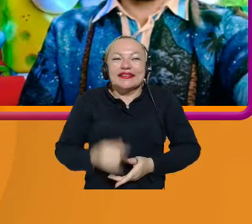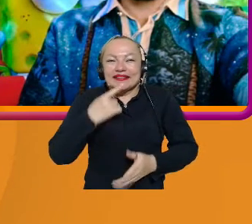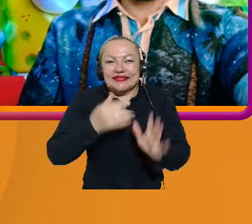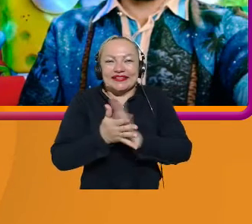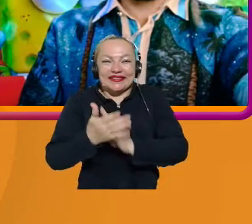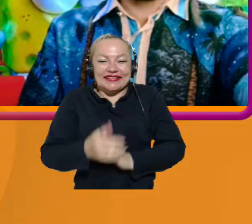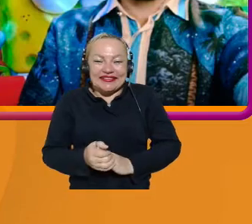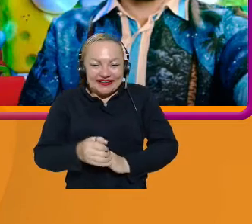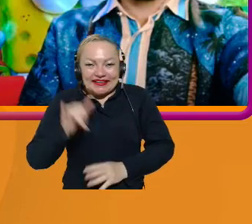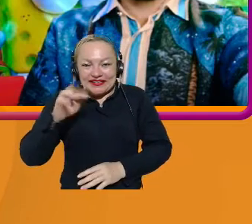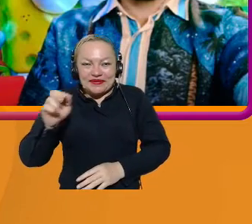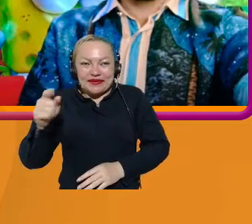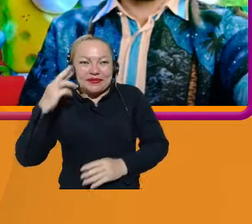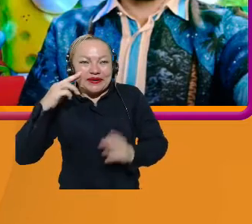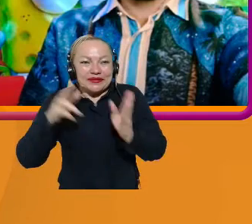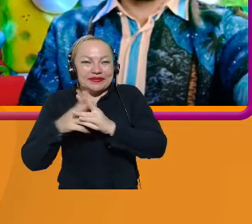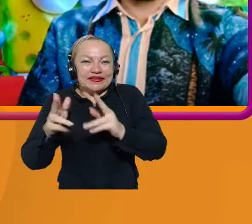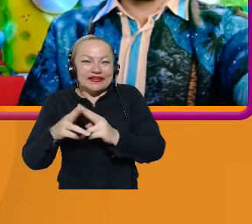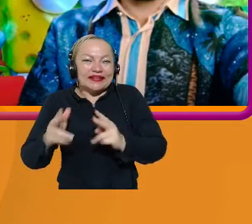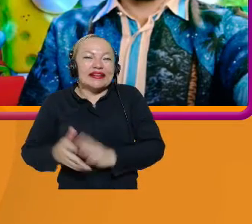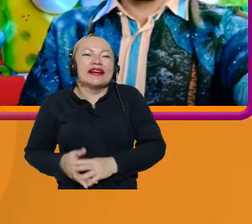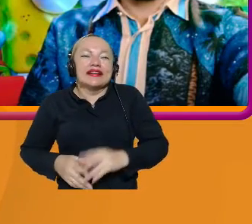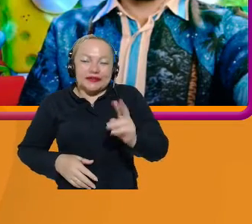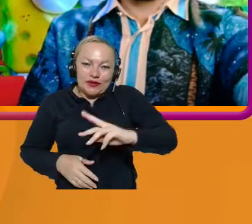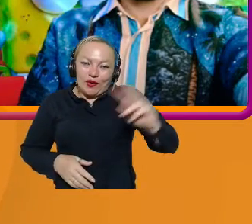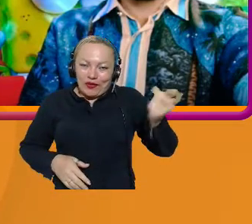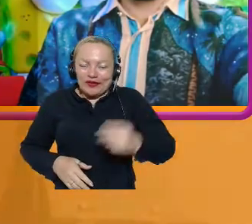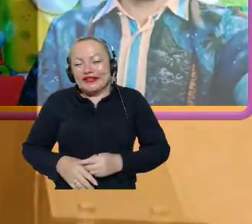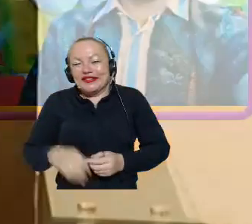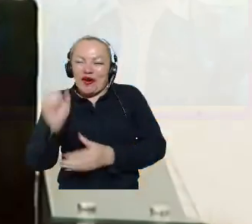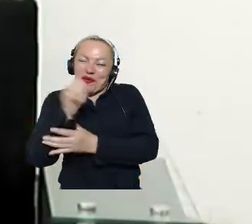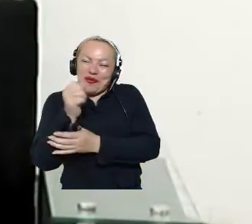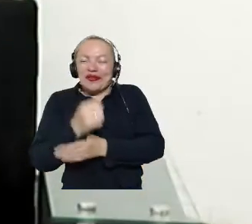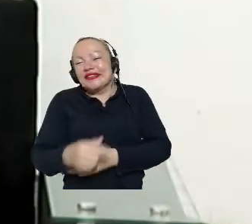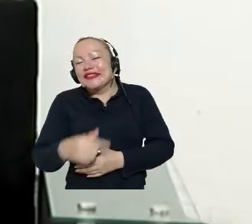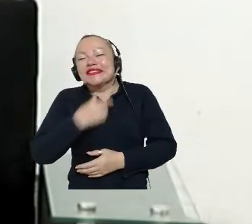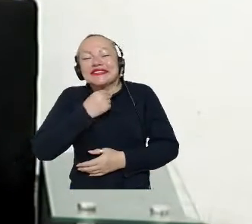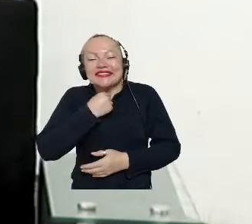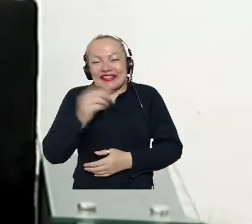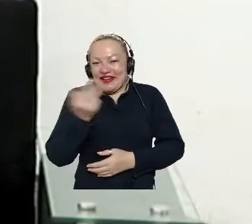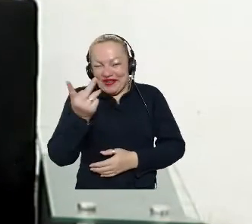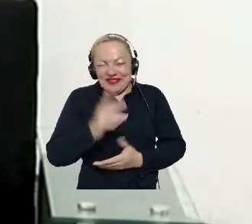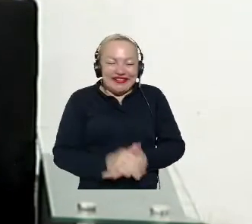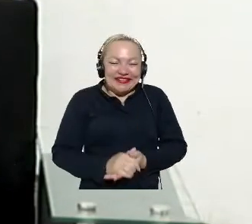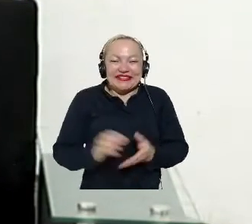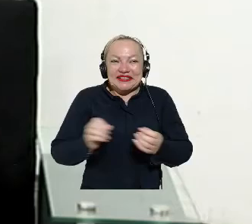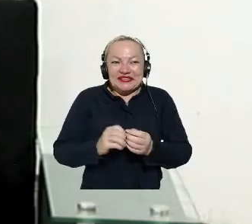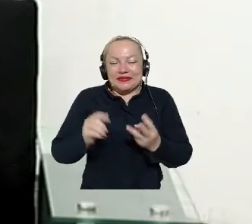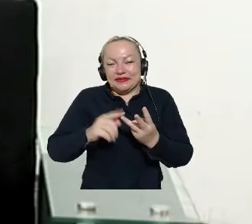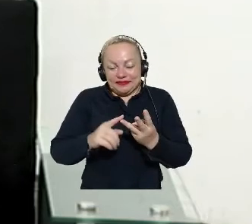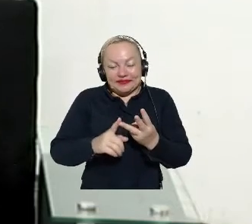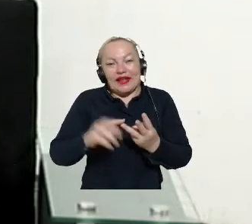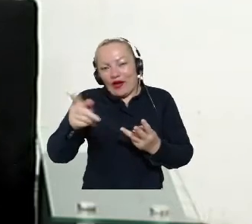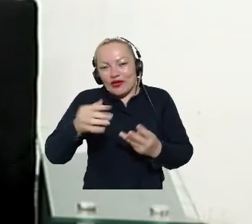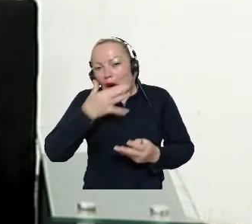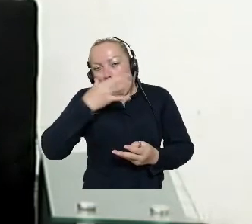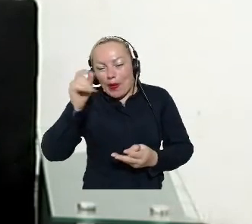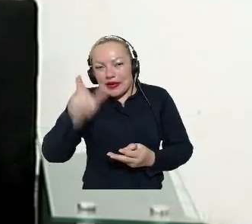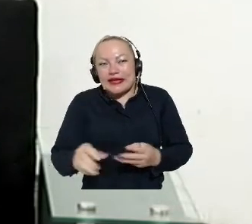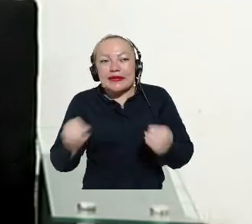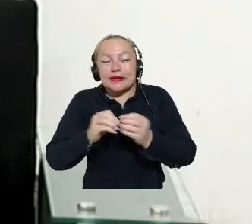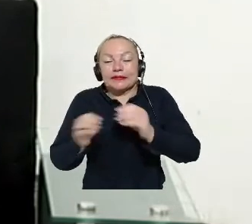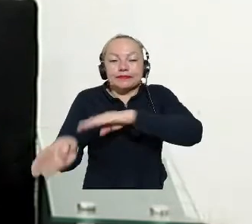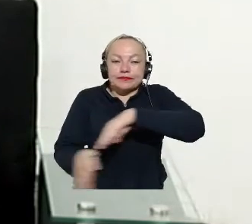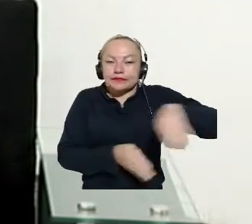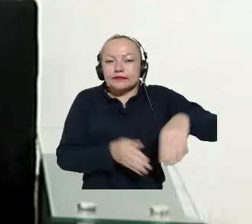Patricio? Y Bob Esponja. Patricio, Bob Esponja y J Balvin. Muy bien. Hoy es la